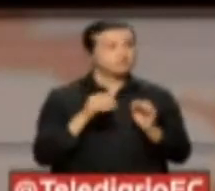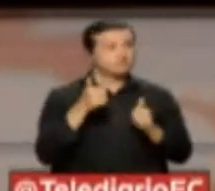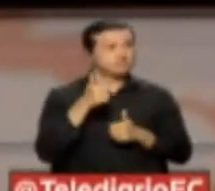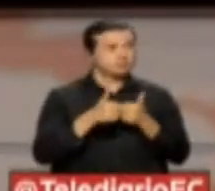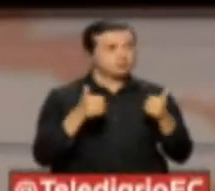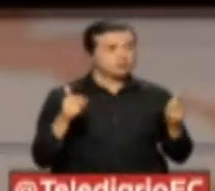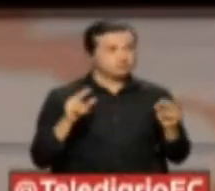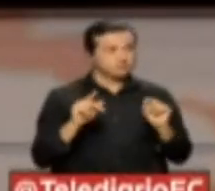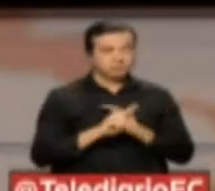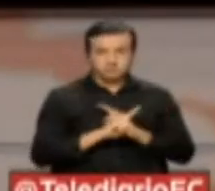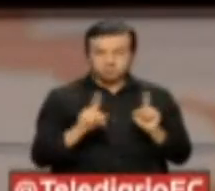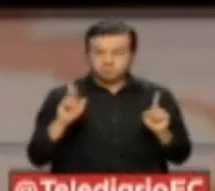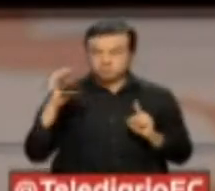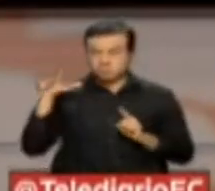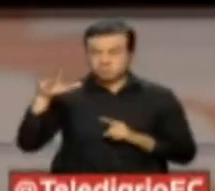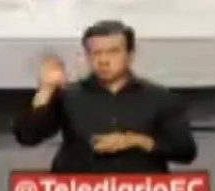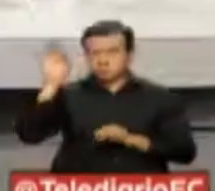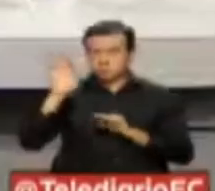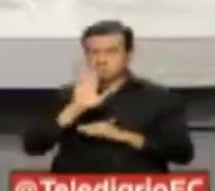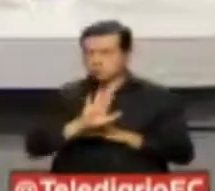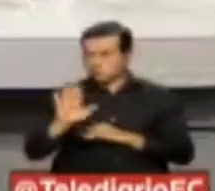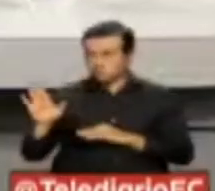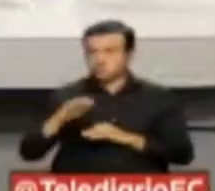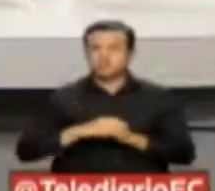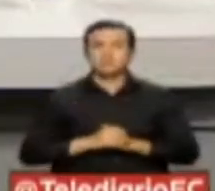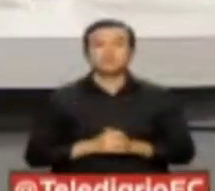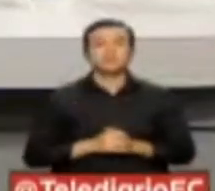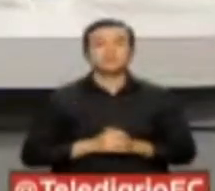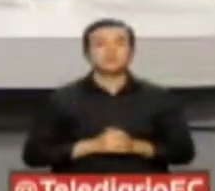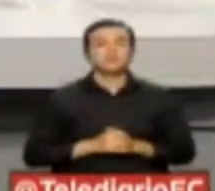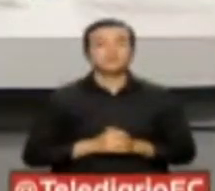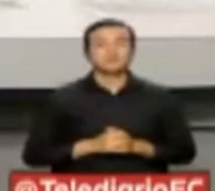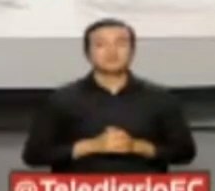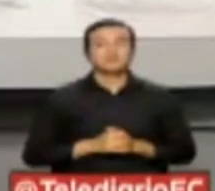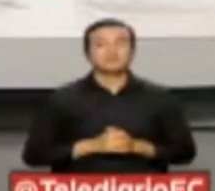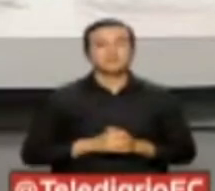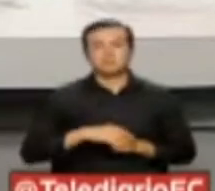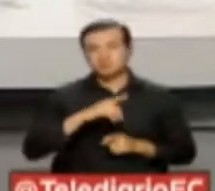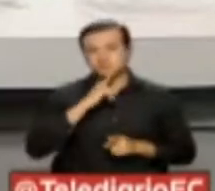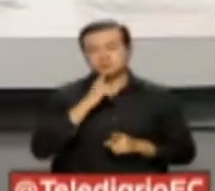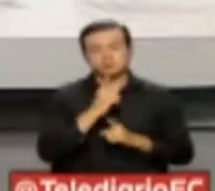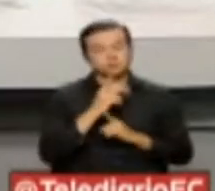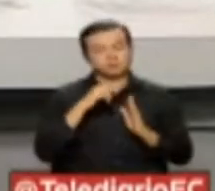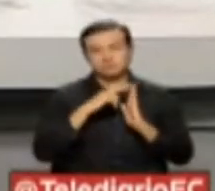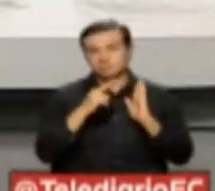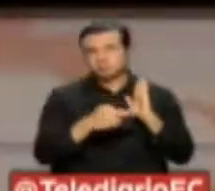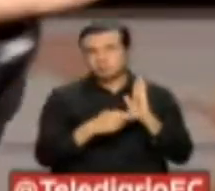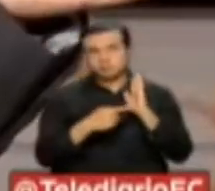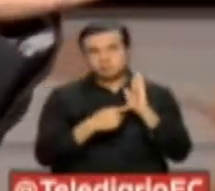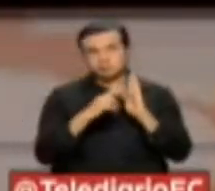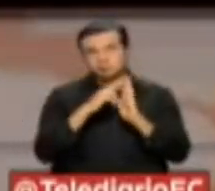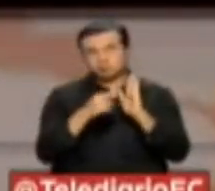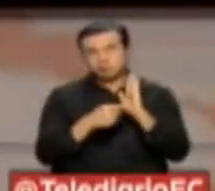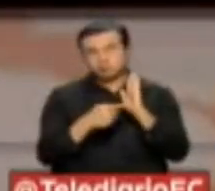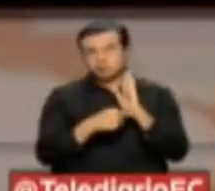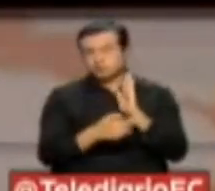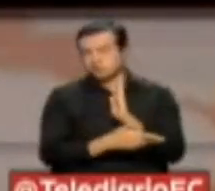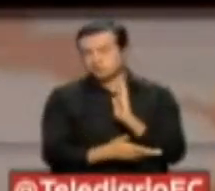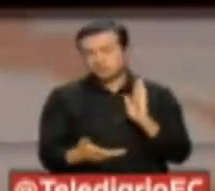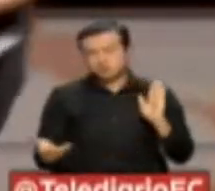autoridades todavía las que vayan a elegir al termino de elegir nosotros y obviamente es un reglamento y es un reglamento que está